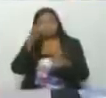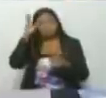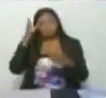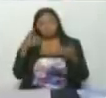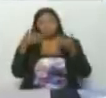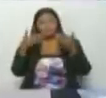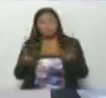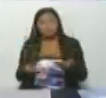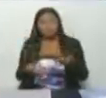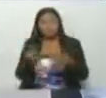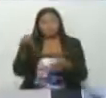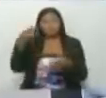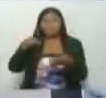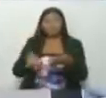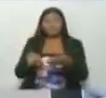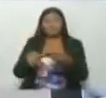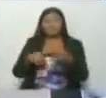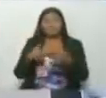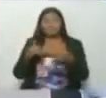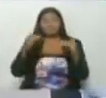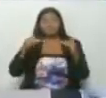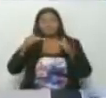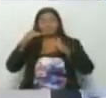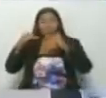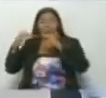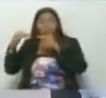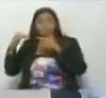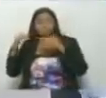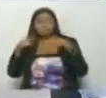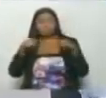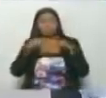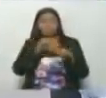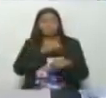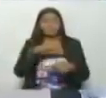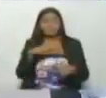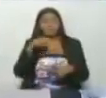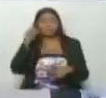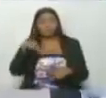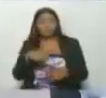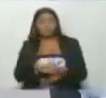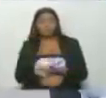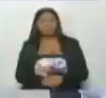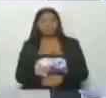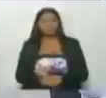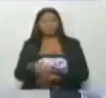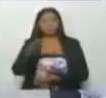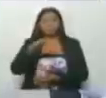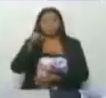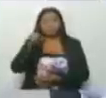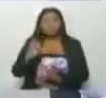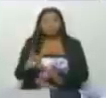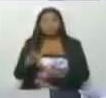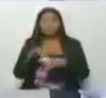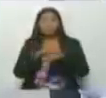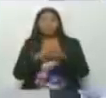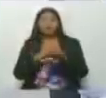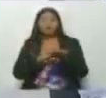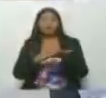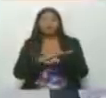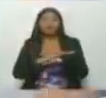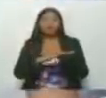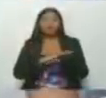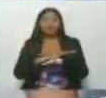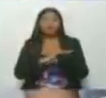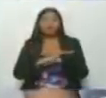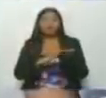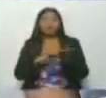mayores salarios y tratar de clique equipararnos con el sector privado donde esa recuperación salarial ya se viene